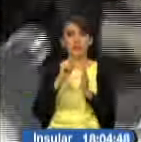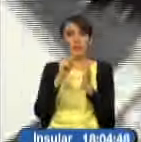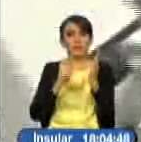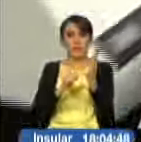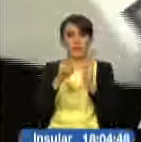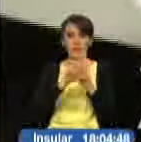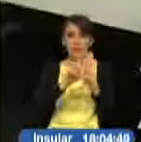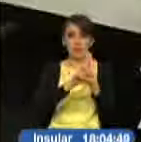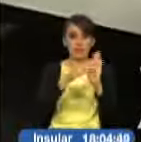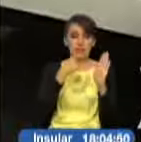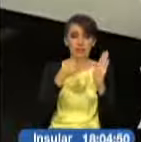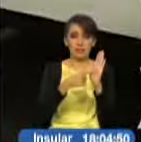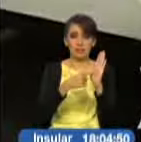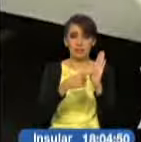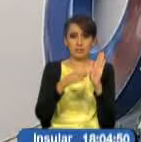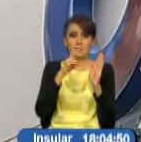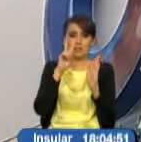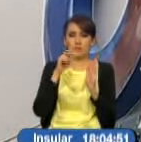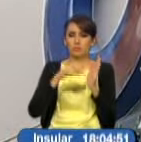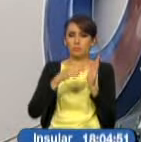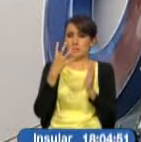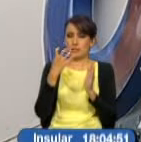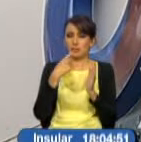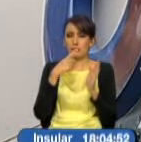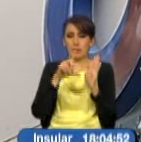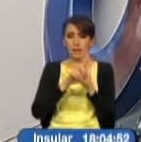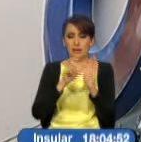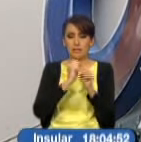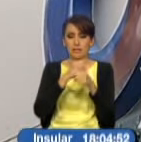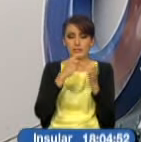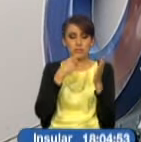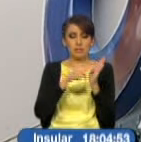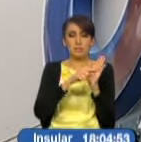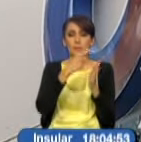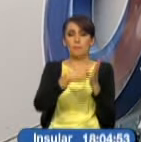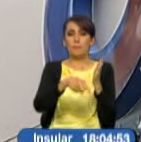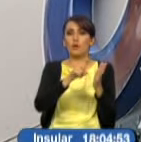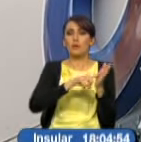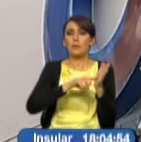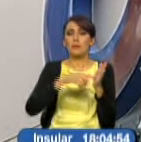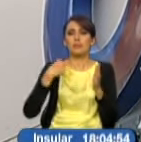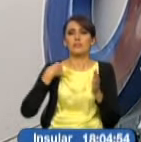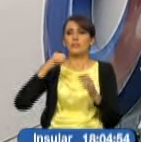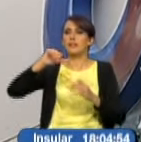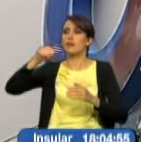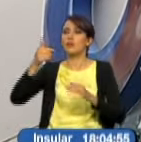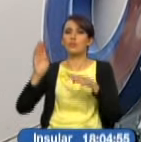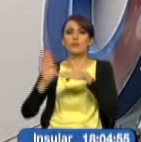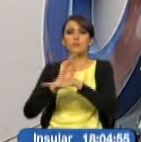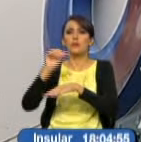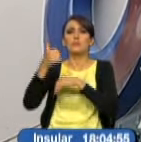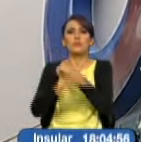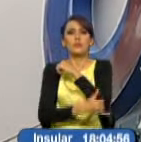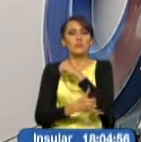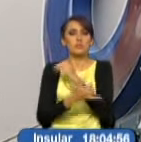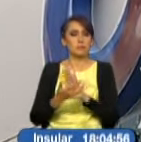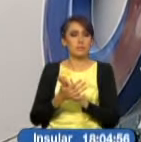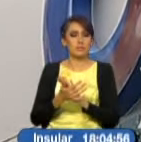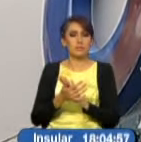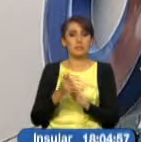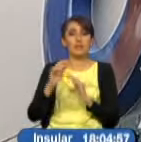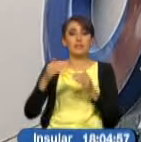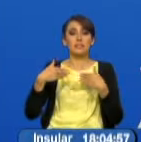tener sucursales de sus bancos en paraísos fiscales. Banisi S.A., sucursal del Banco de Guayaquil, se constituyó en el 2013